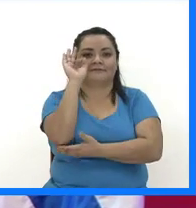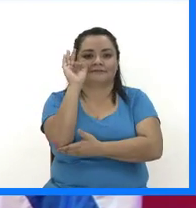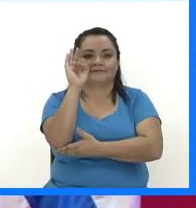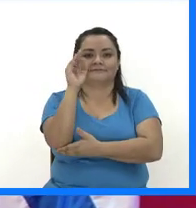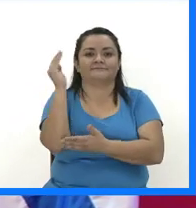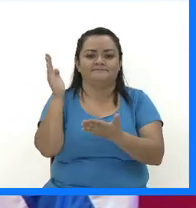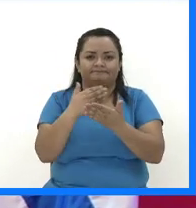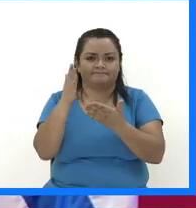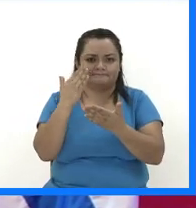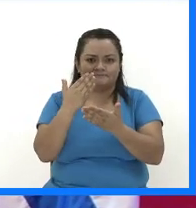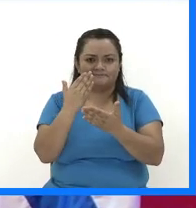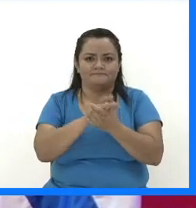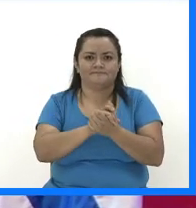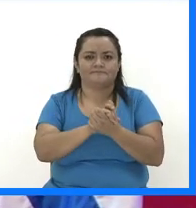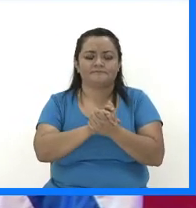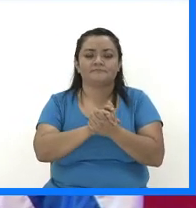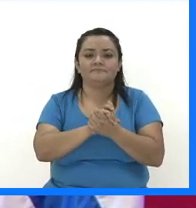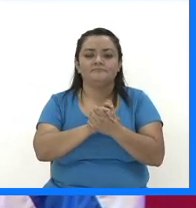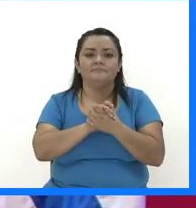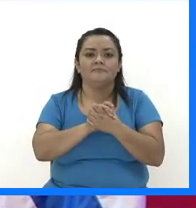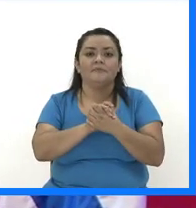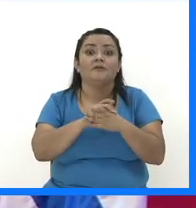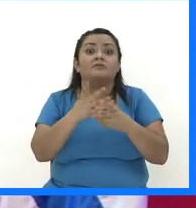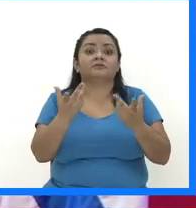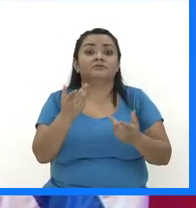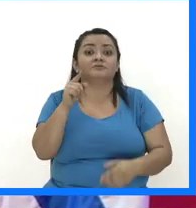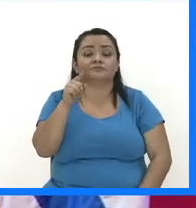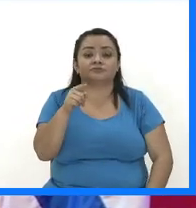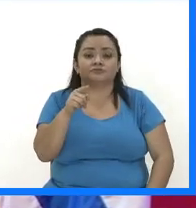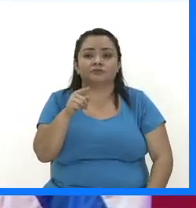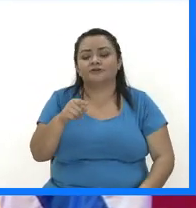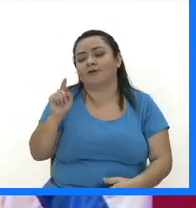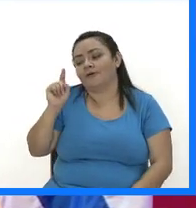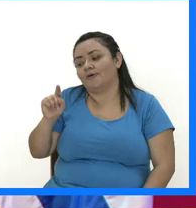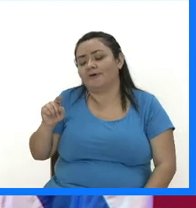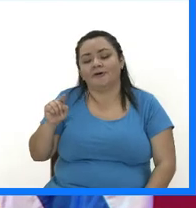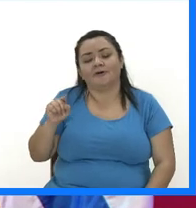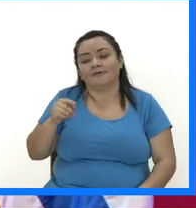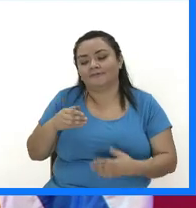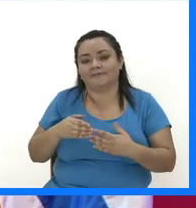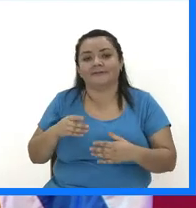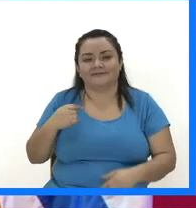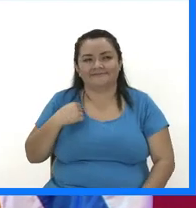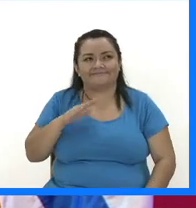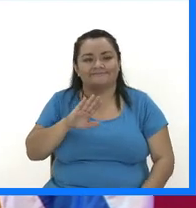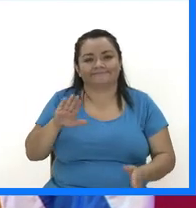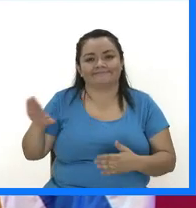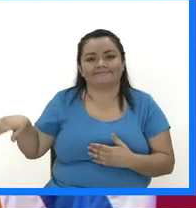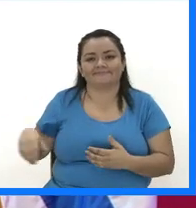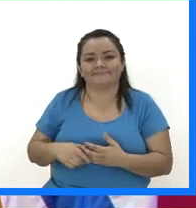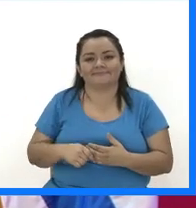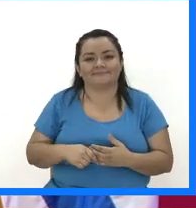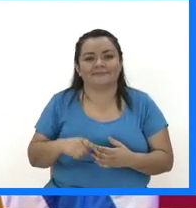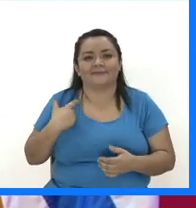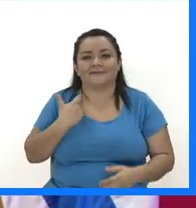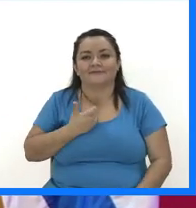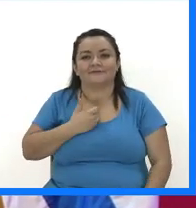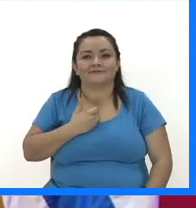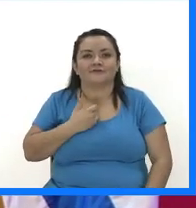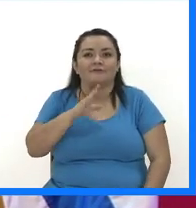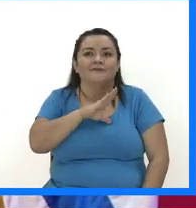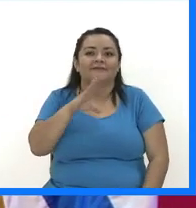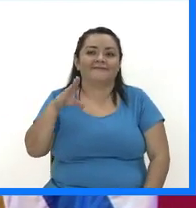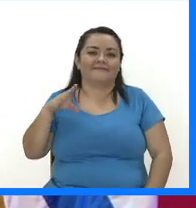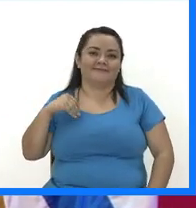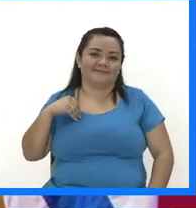cierto bueno le dije entró el hombre más se prepara además lo bendice entonces te quedaste tú no oyó kino hermano estamos viendo los dos de cáritas decimos a la